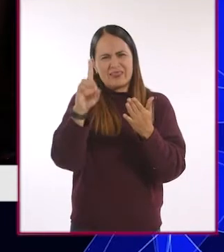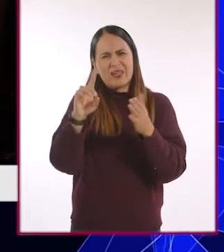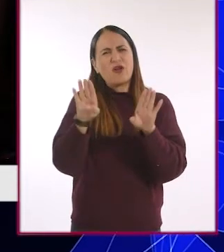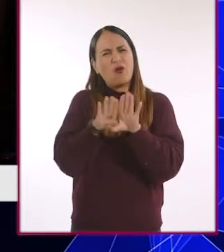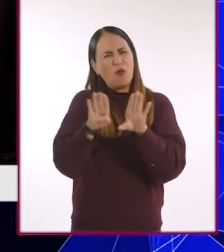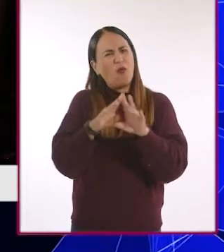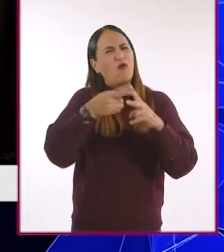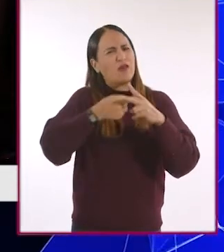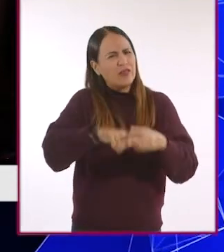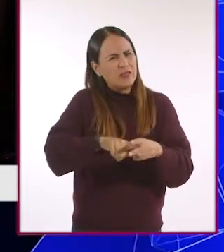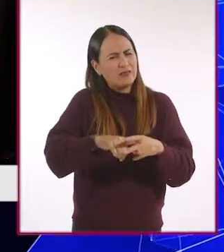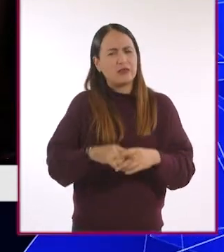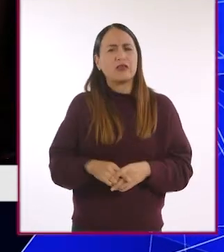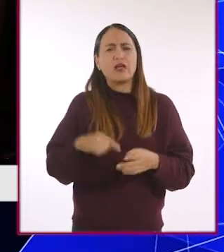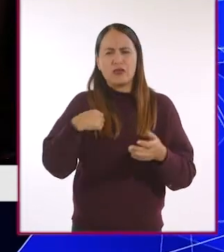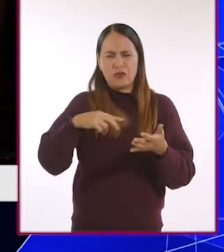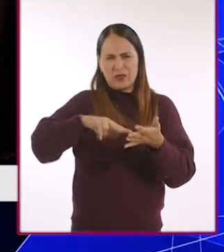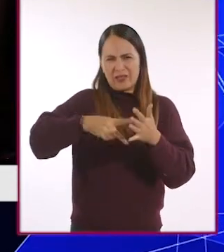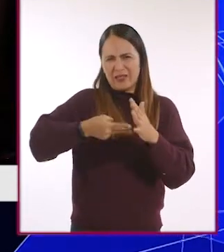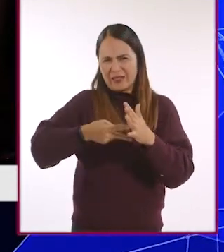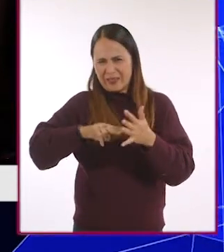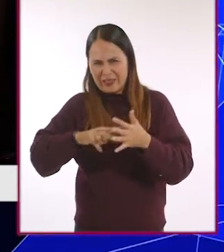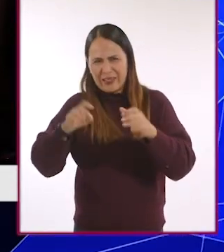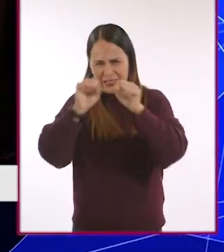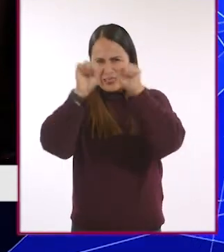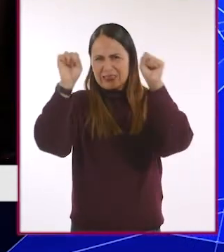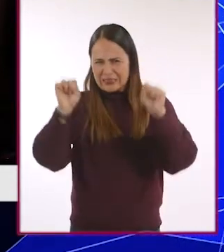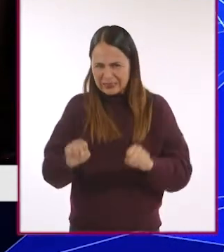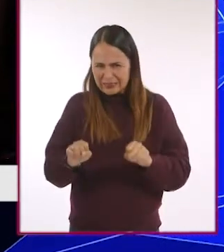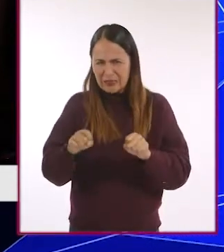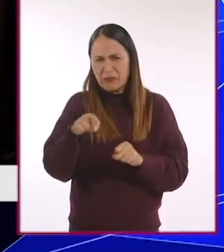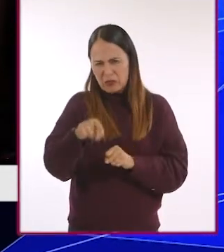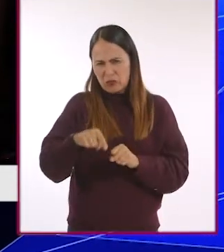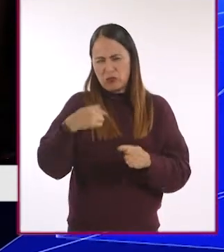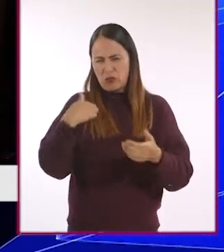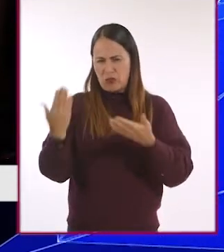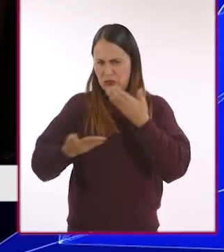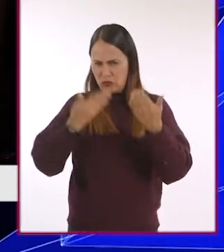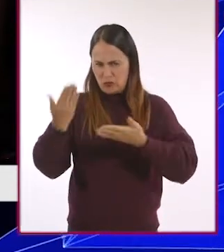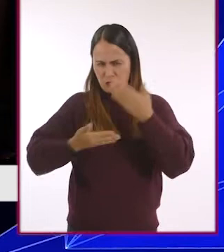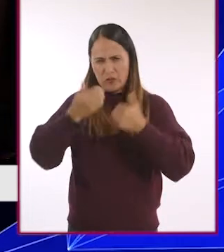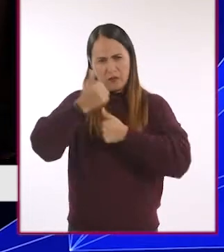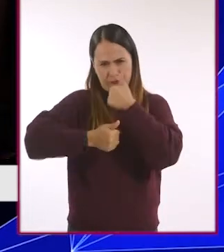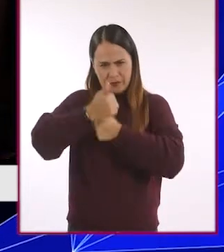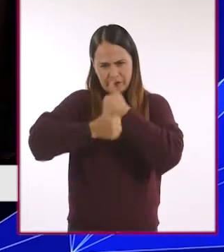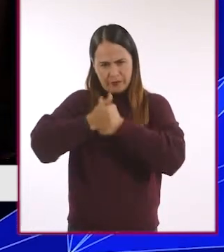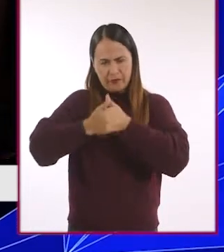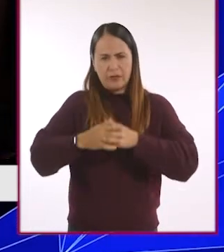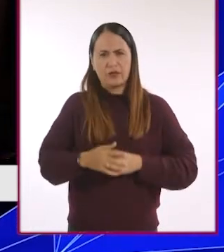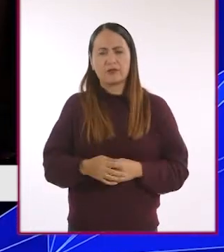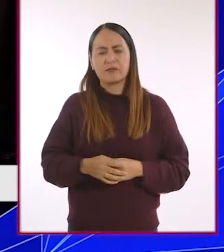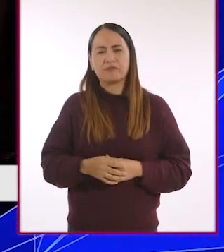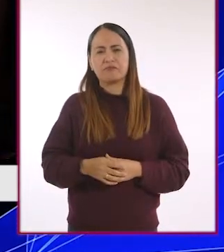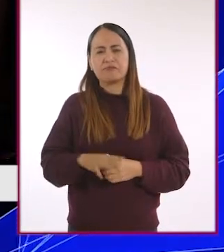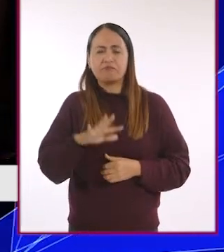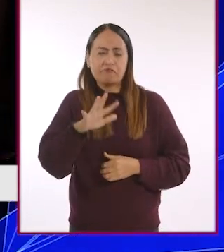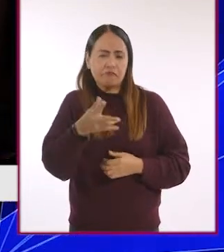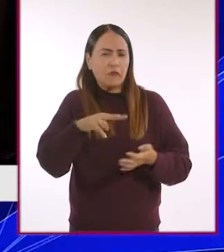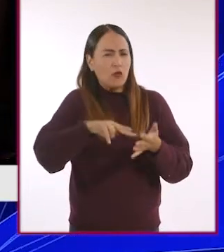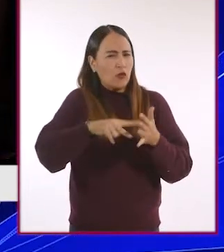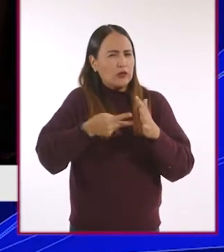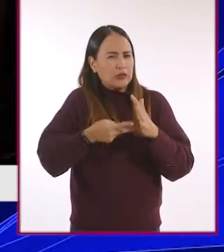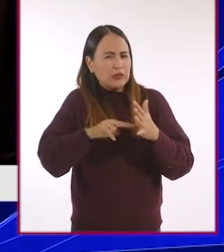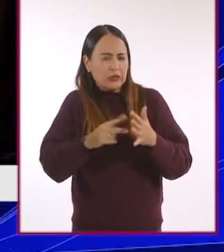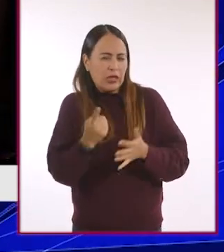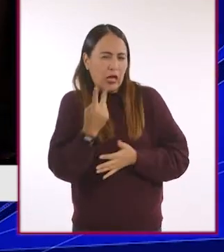mira, yo estudié ingeniería en sistemas, ingeniería mecánica. Y de hecho, aunque son dos ingenierías